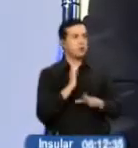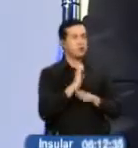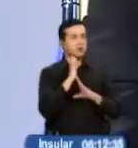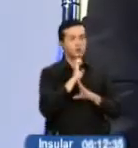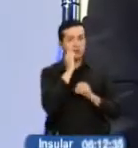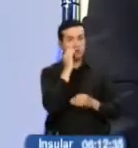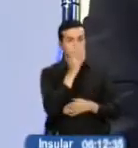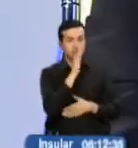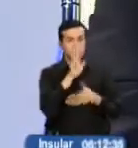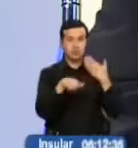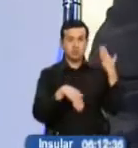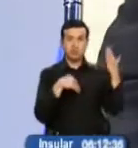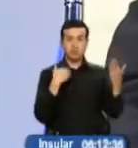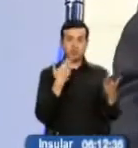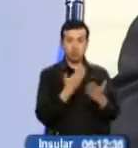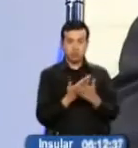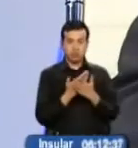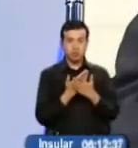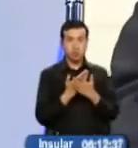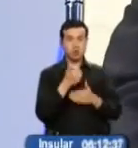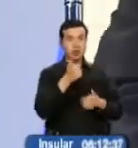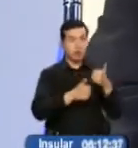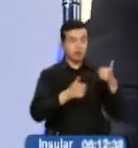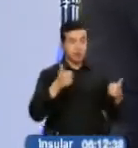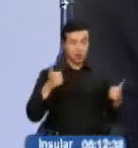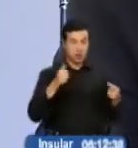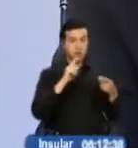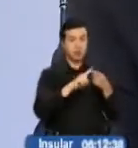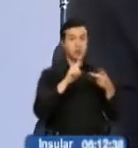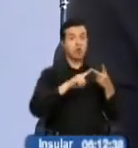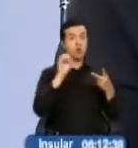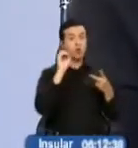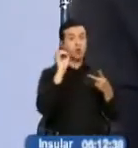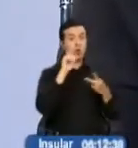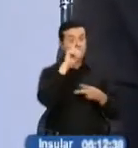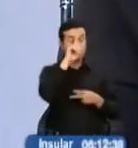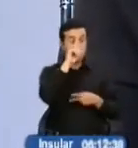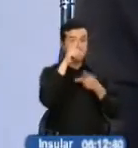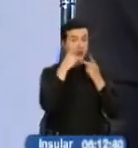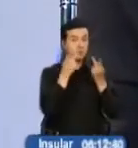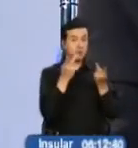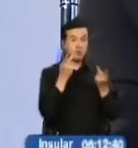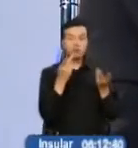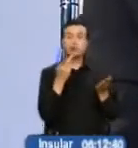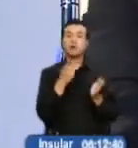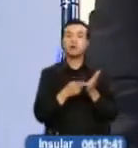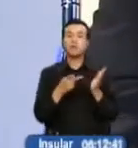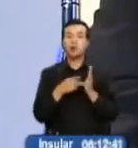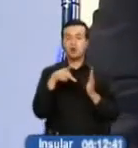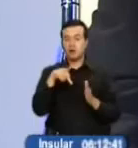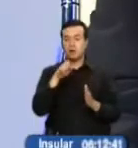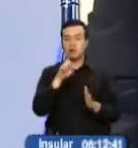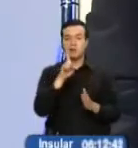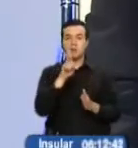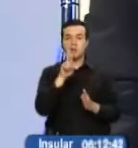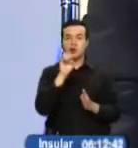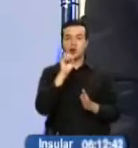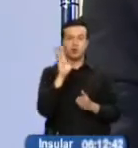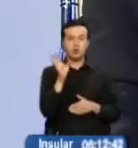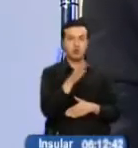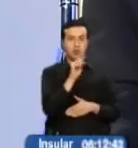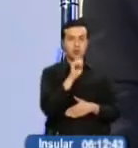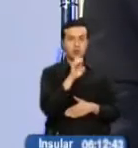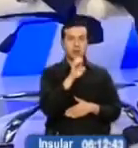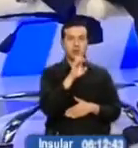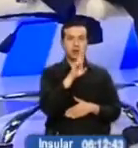de todos, tanto para ser candidatos como para ser funcionarios, ¿Qué pasa con Pedro Merizalde y qué pasa con